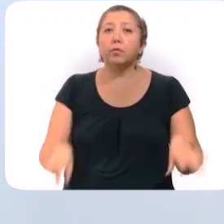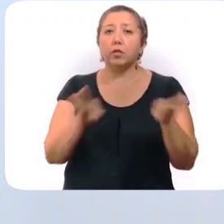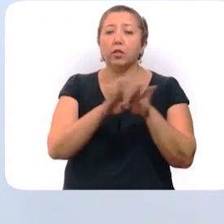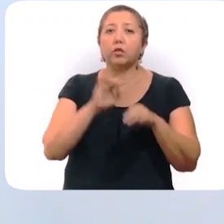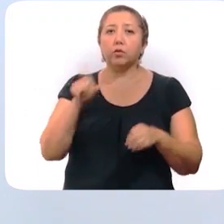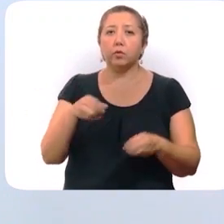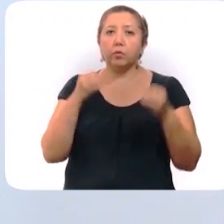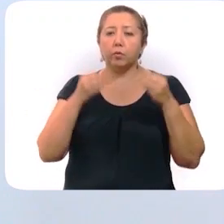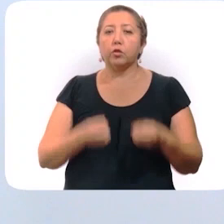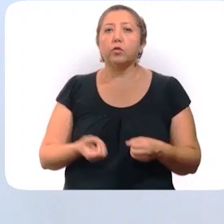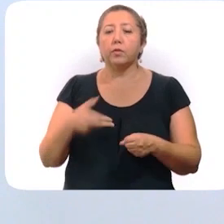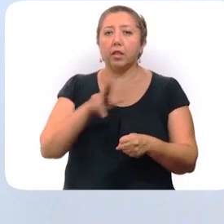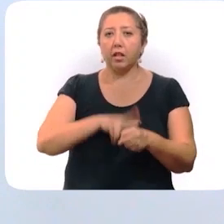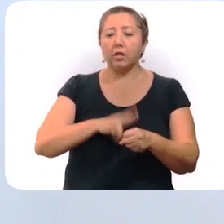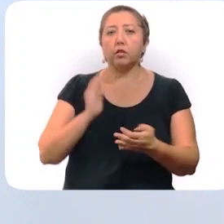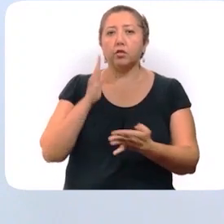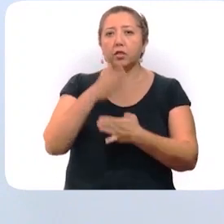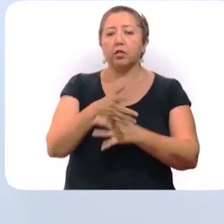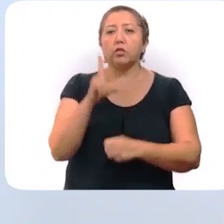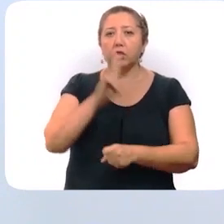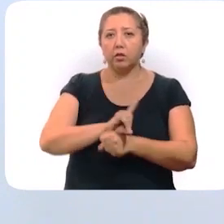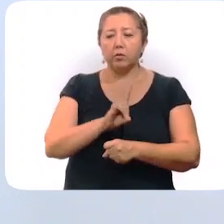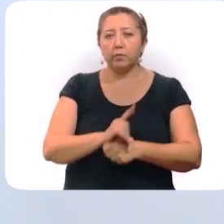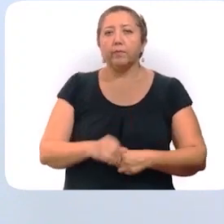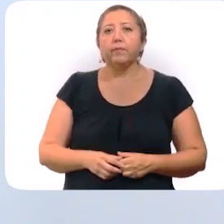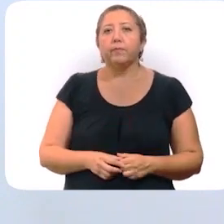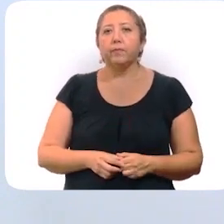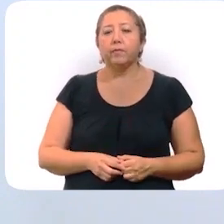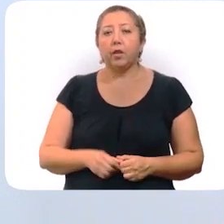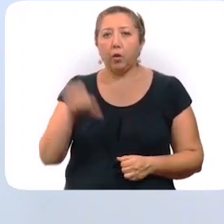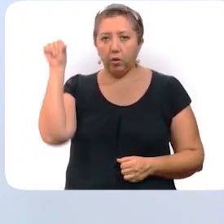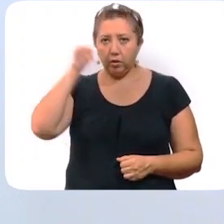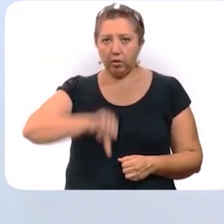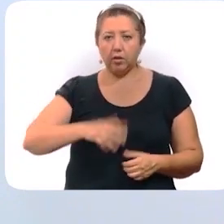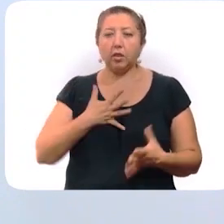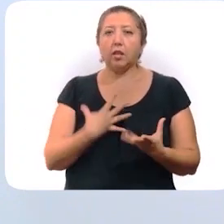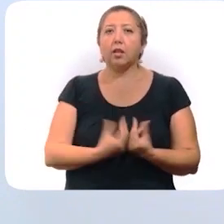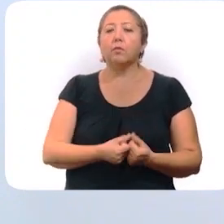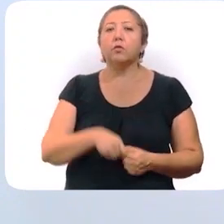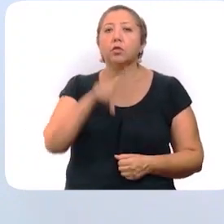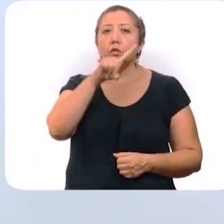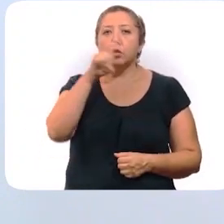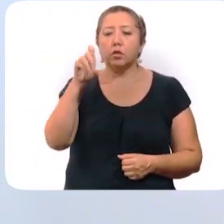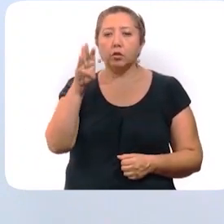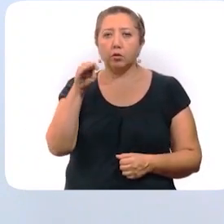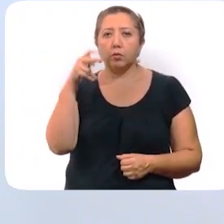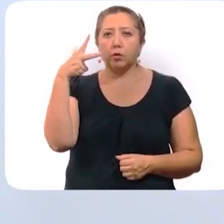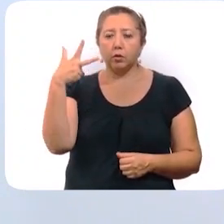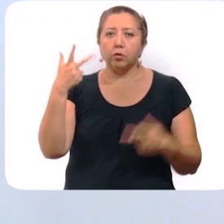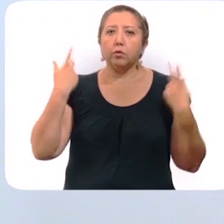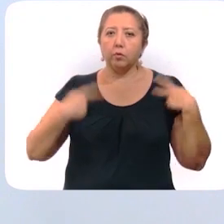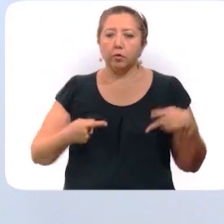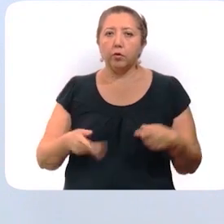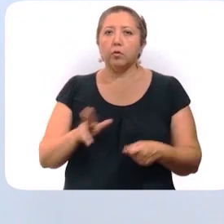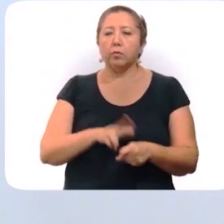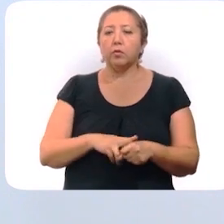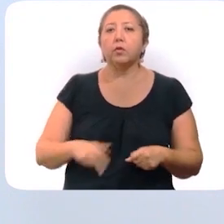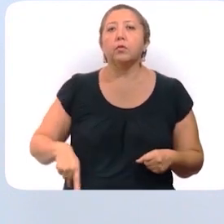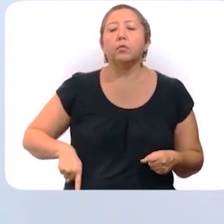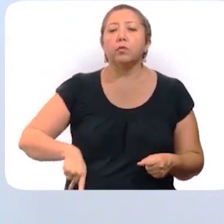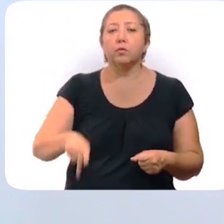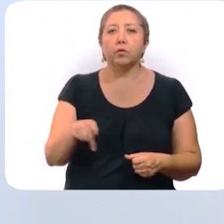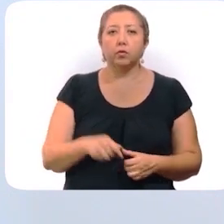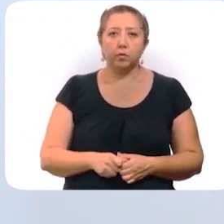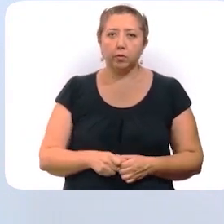datos más importantes son la ocupación hospitalaria y los ingresos diarios el día de hoy tenemos 198 pacientes en hospitales